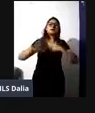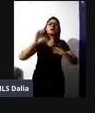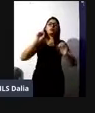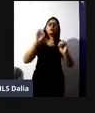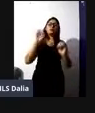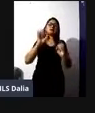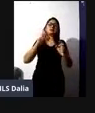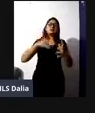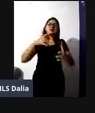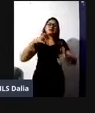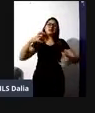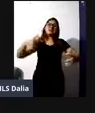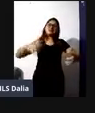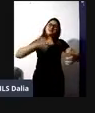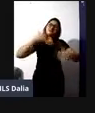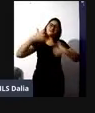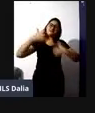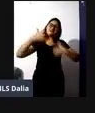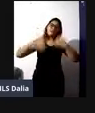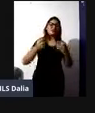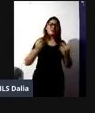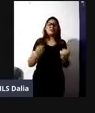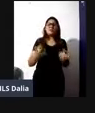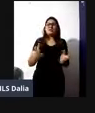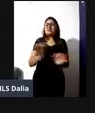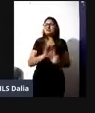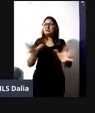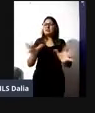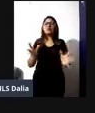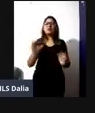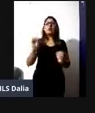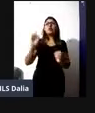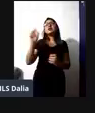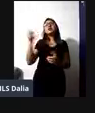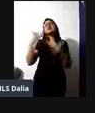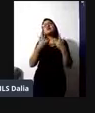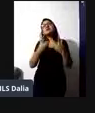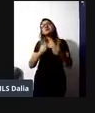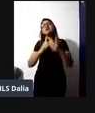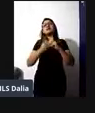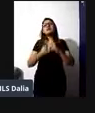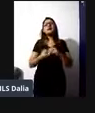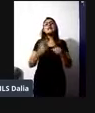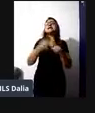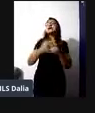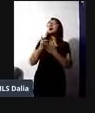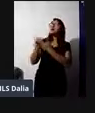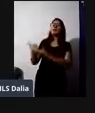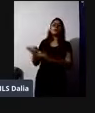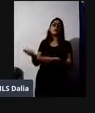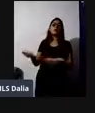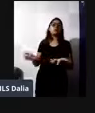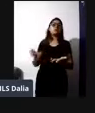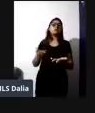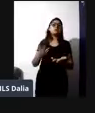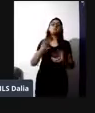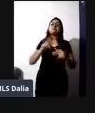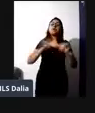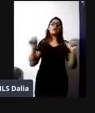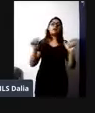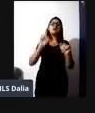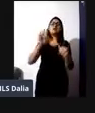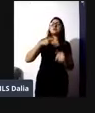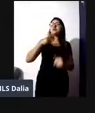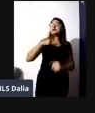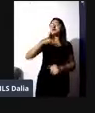está frustrado, por qué cae en depresión? Nadie, nadie, porque todos asumimos que es su responsabilidad,